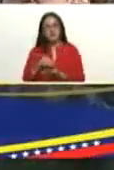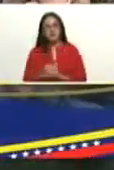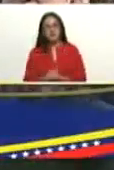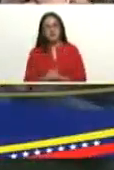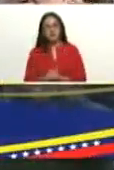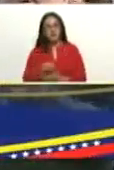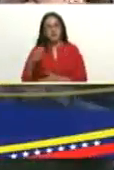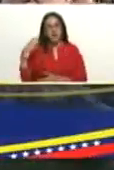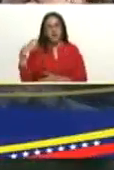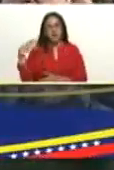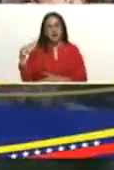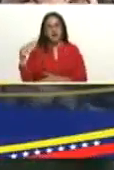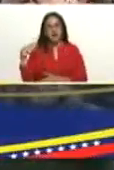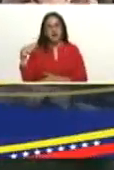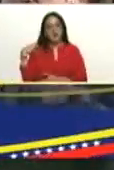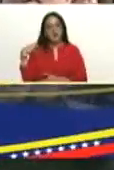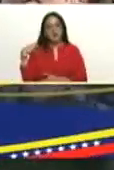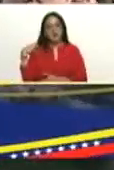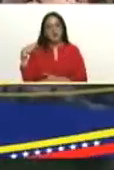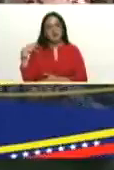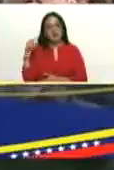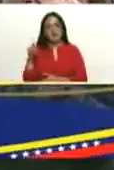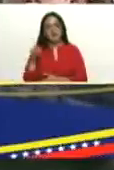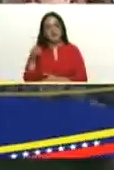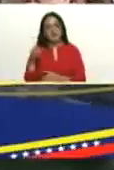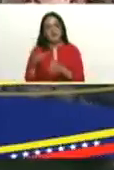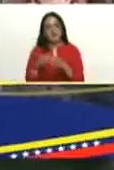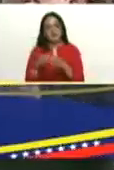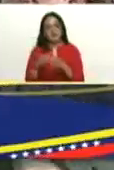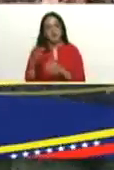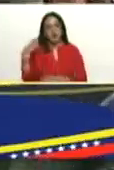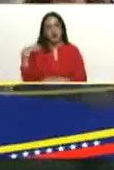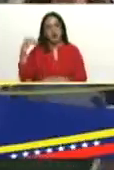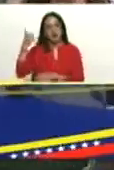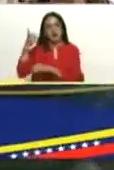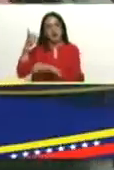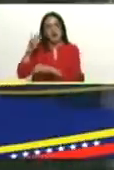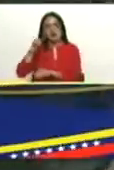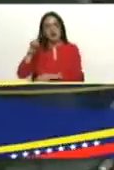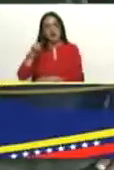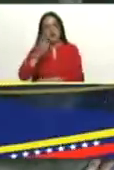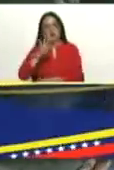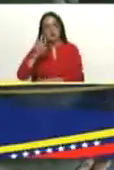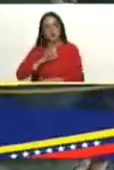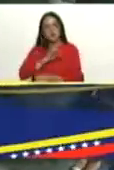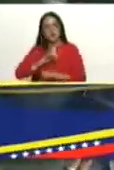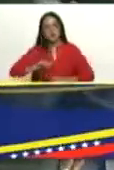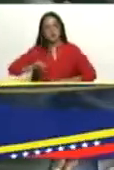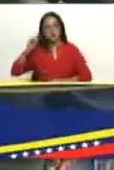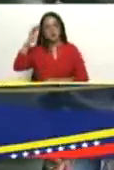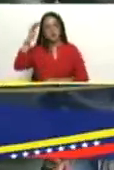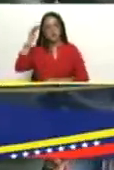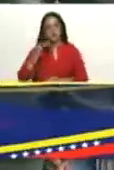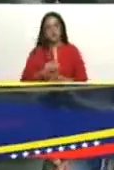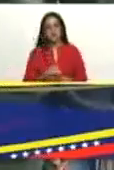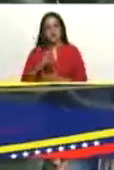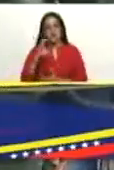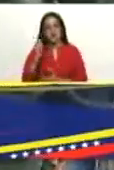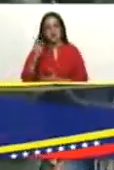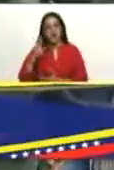General de División. General de División, jefe de la Zona 44 de la Guardia Nacional Bolivariana,